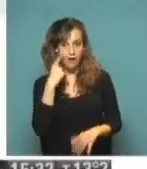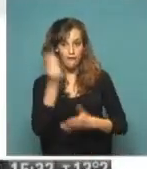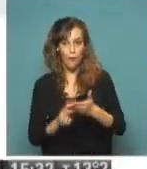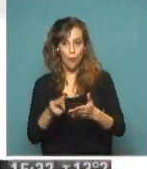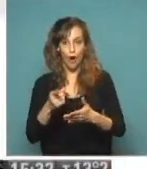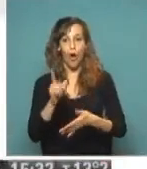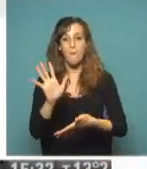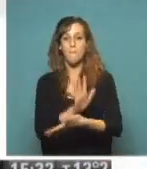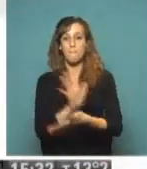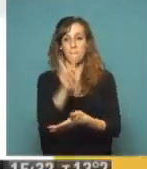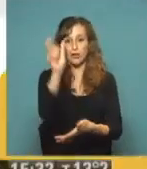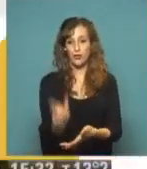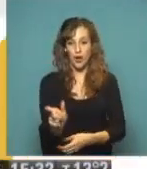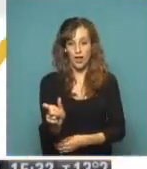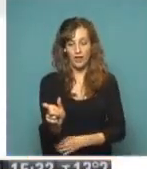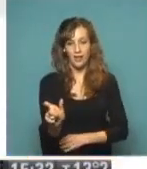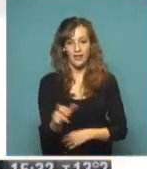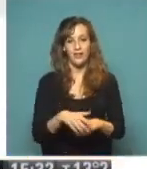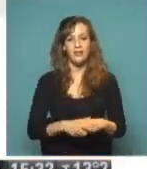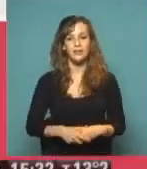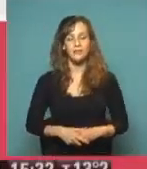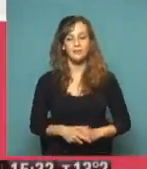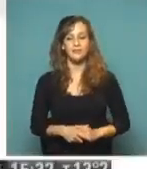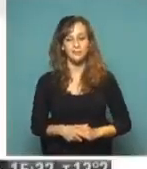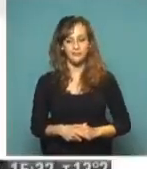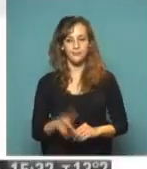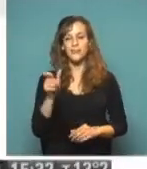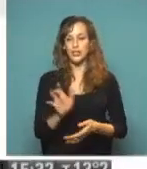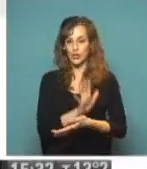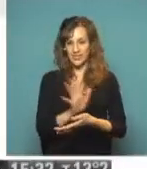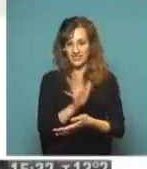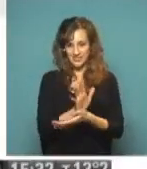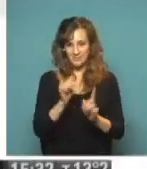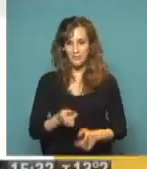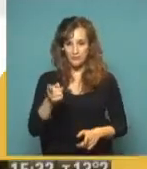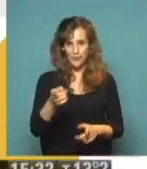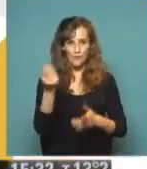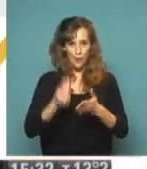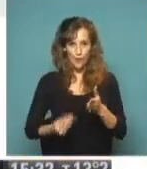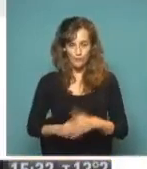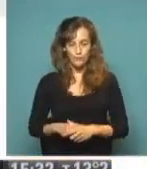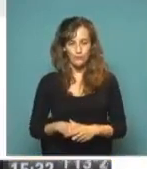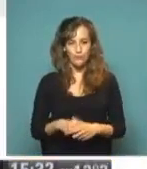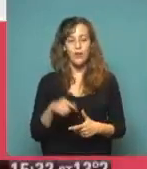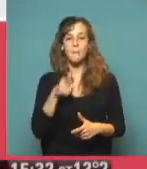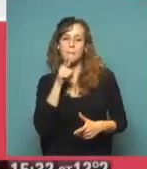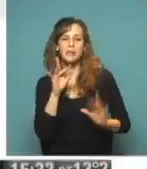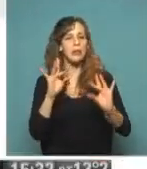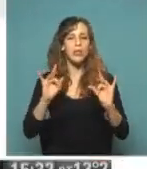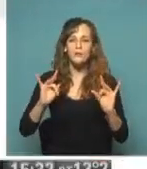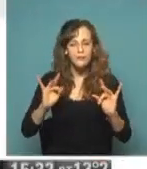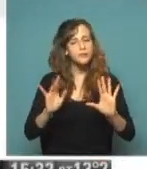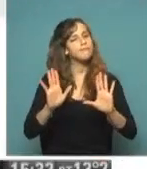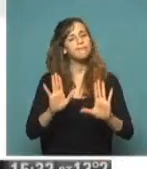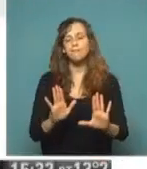Es una persona que después de ver el programa de ustedes trata de hacer lo que se enseña. Muy bien. Okay. Por ahí parece difícil, pero la idea es con